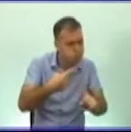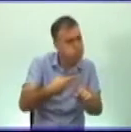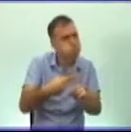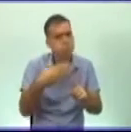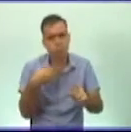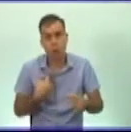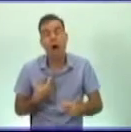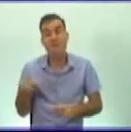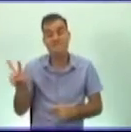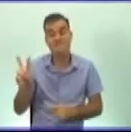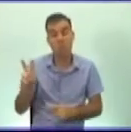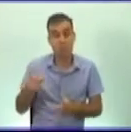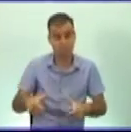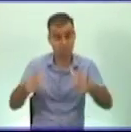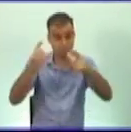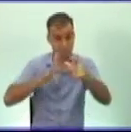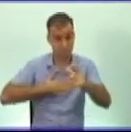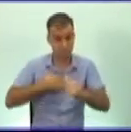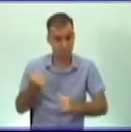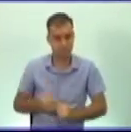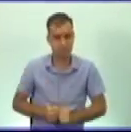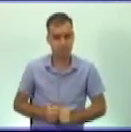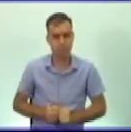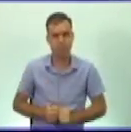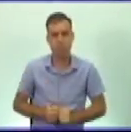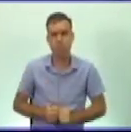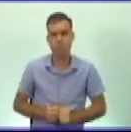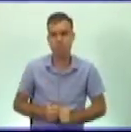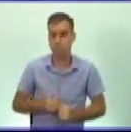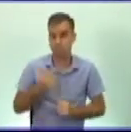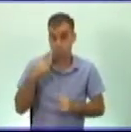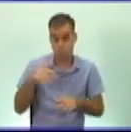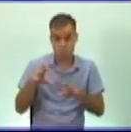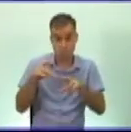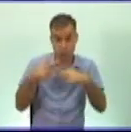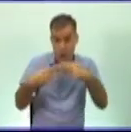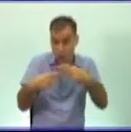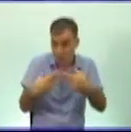del cilindro. Vamos a ver. Para hallar el volumen del cilindro,